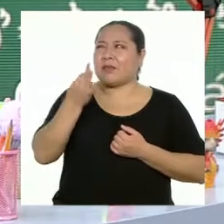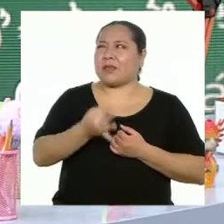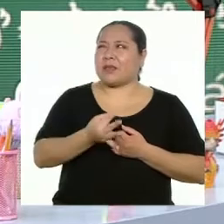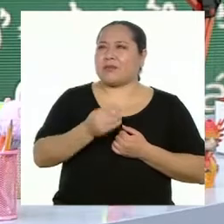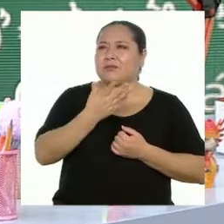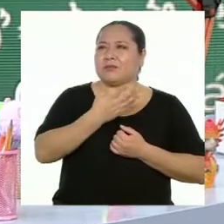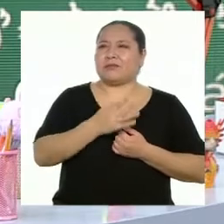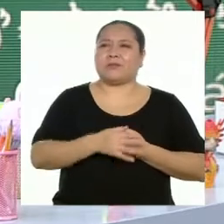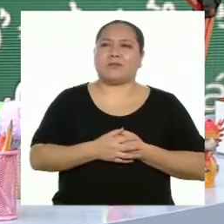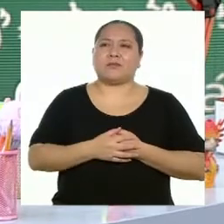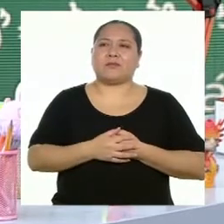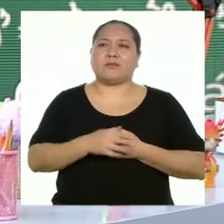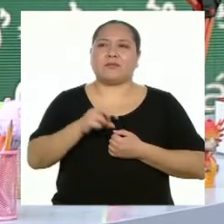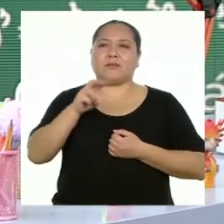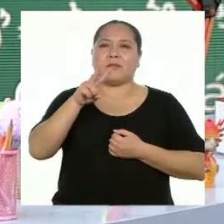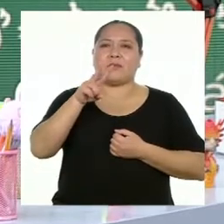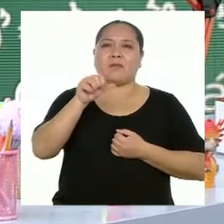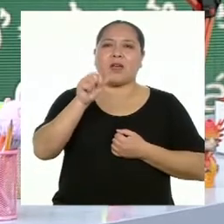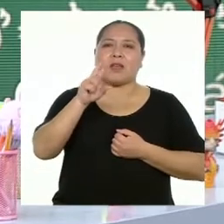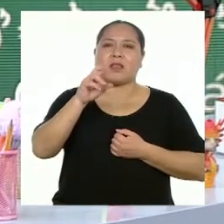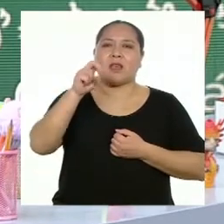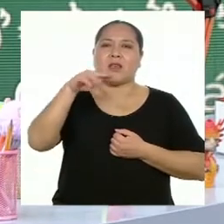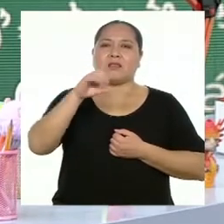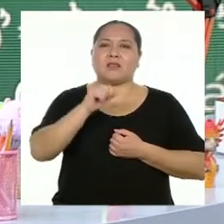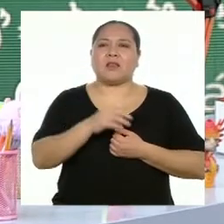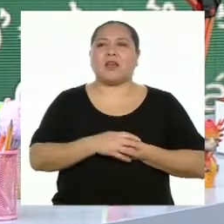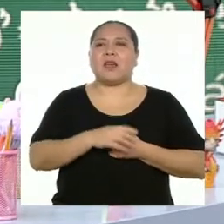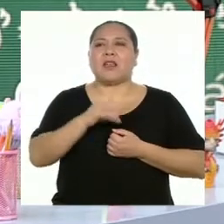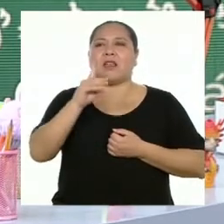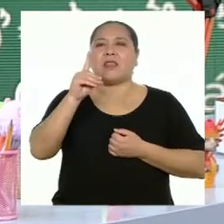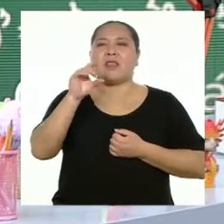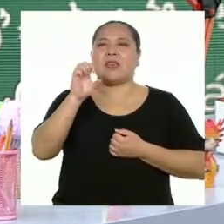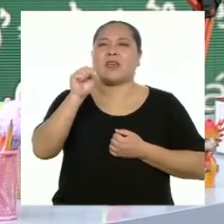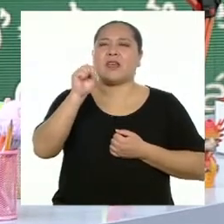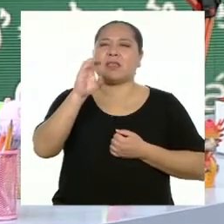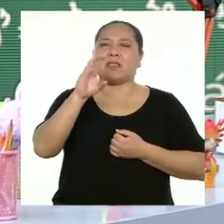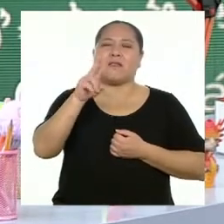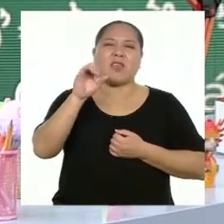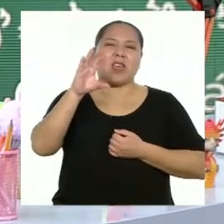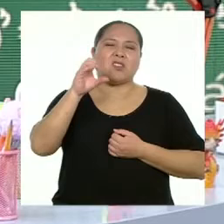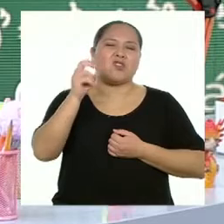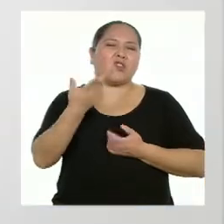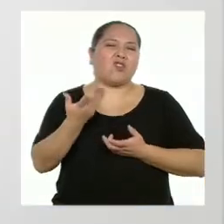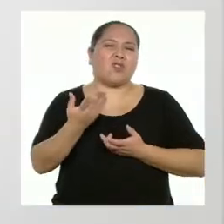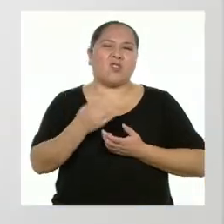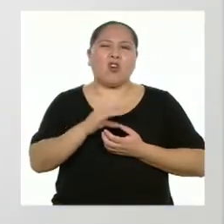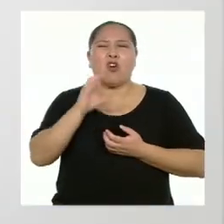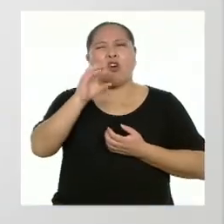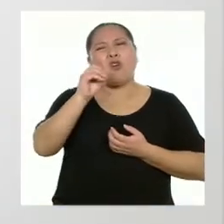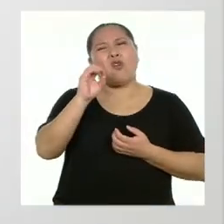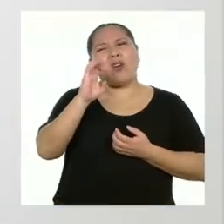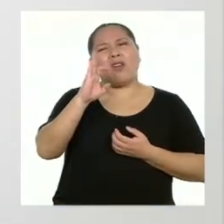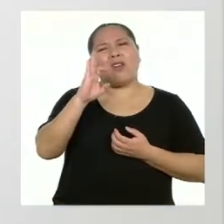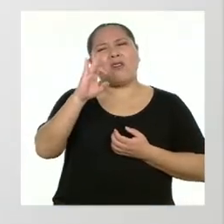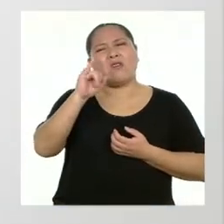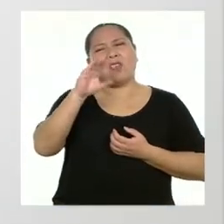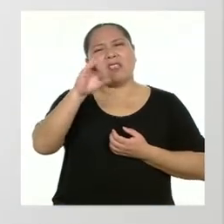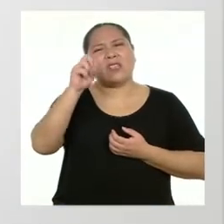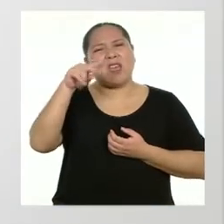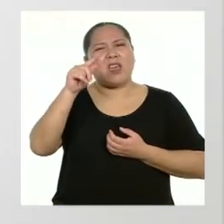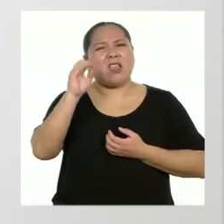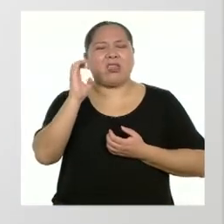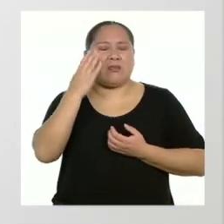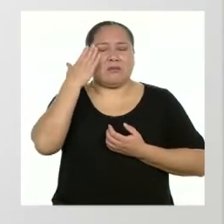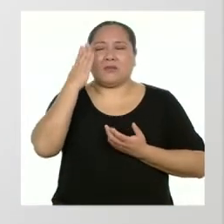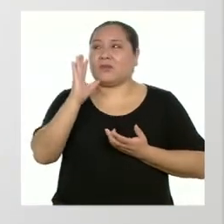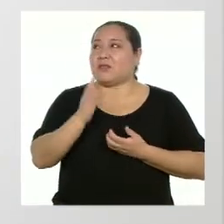es esto: varianza, desviación estándar y coeficiente de variación. Tranquila, ¿qué tal si